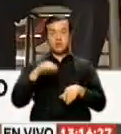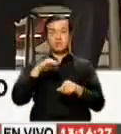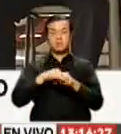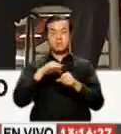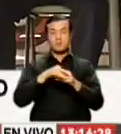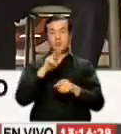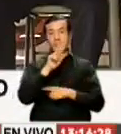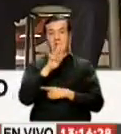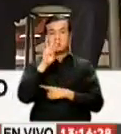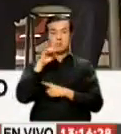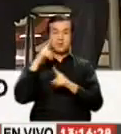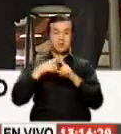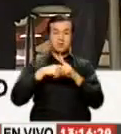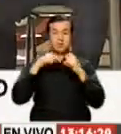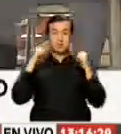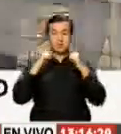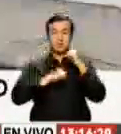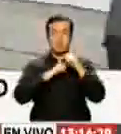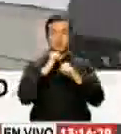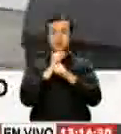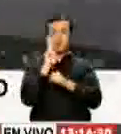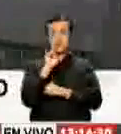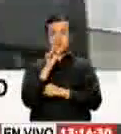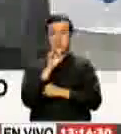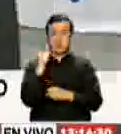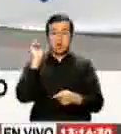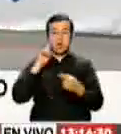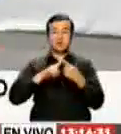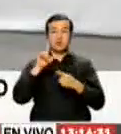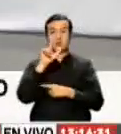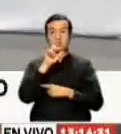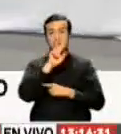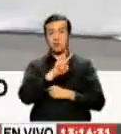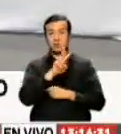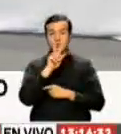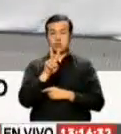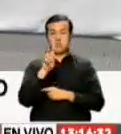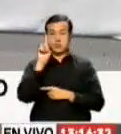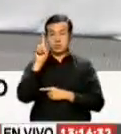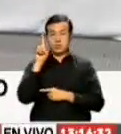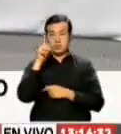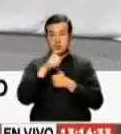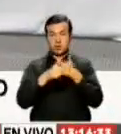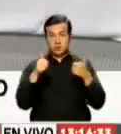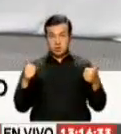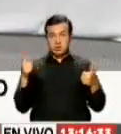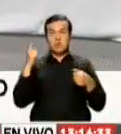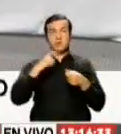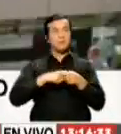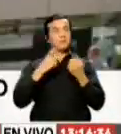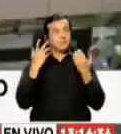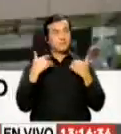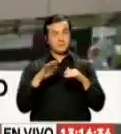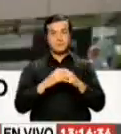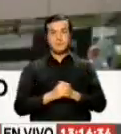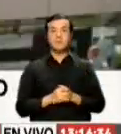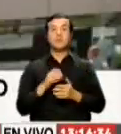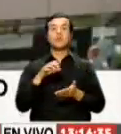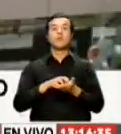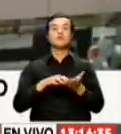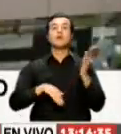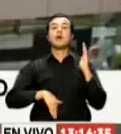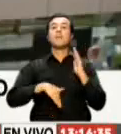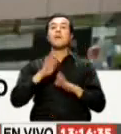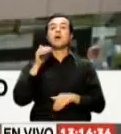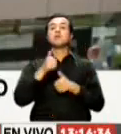del 24 de marzo de 2019. Hasta este lunes, 221 postulantes estaban registrados en el organismo. Las provincias con el